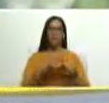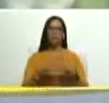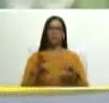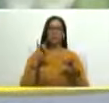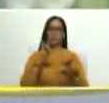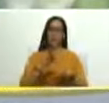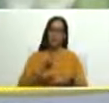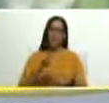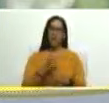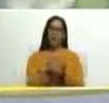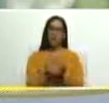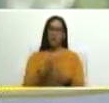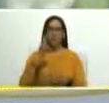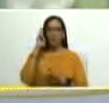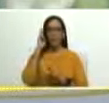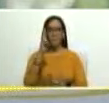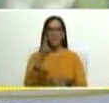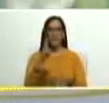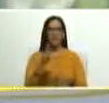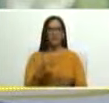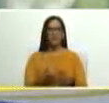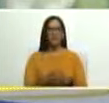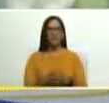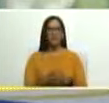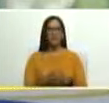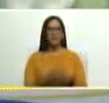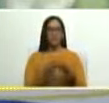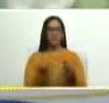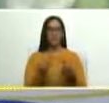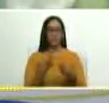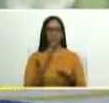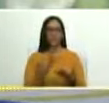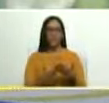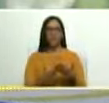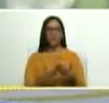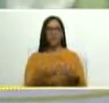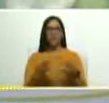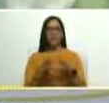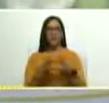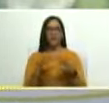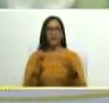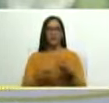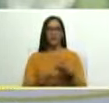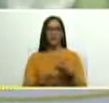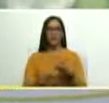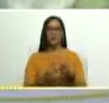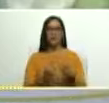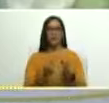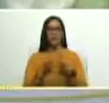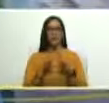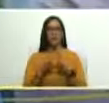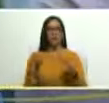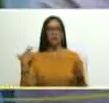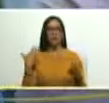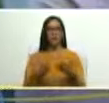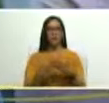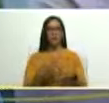amo y lo respeto. Muchas gracias, Yoconda. Y a la camarada Cilia Flores, que me conoce desde hace mucho tiempo.